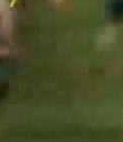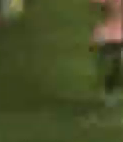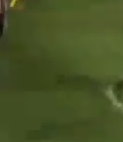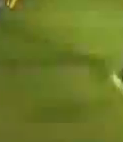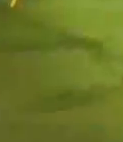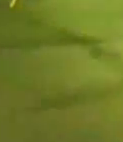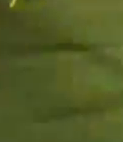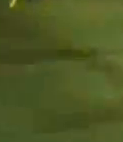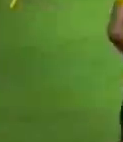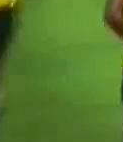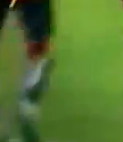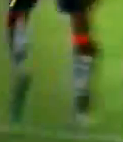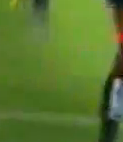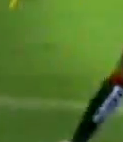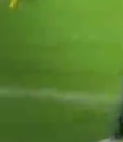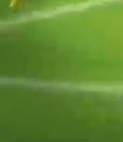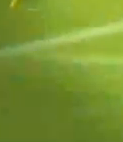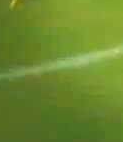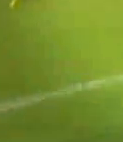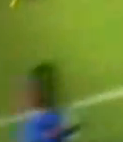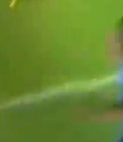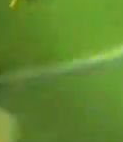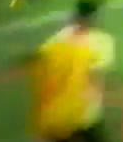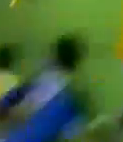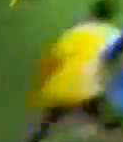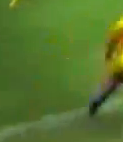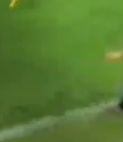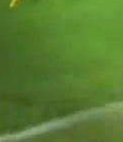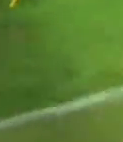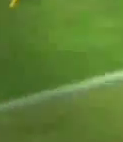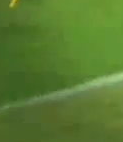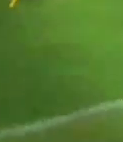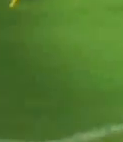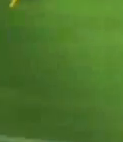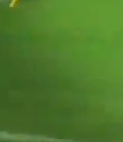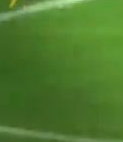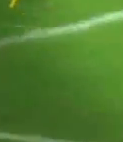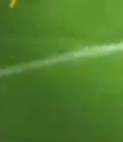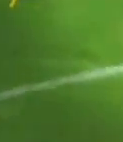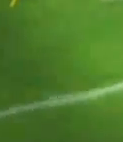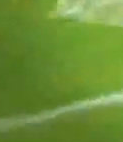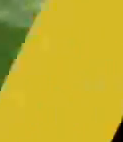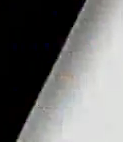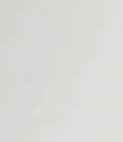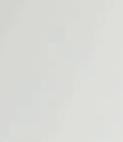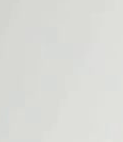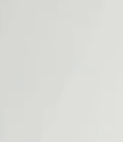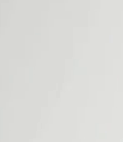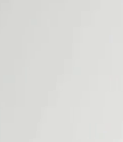el documental. Este jueves 20 horas por Ecuador TV.